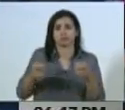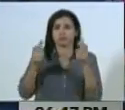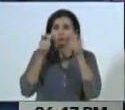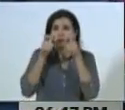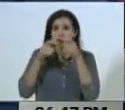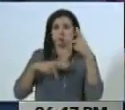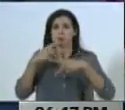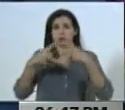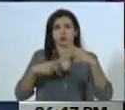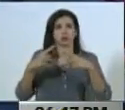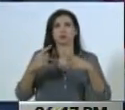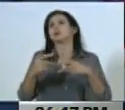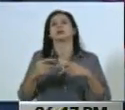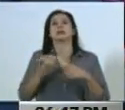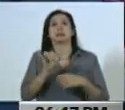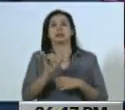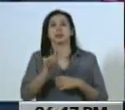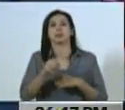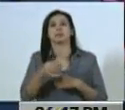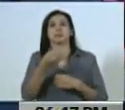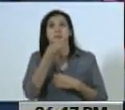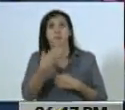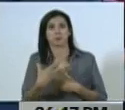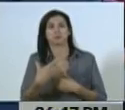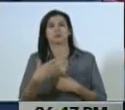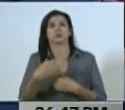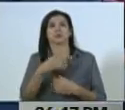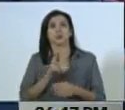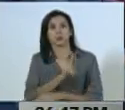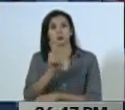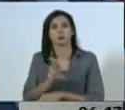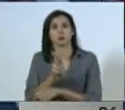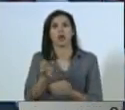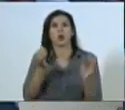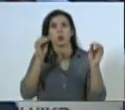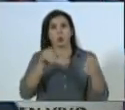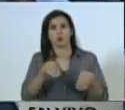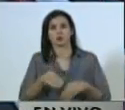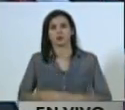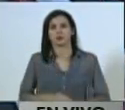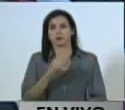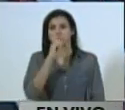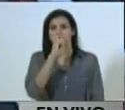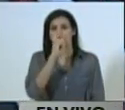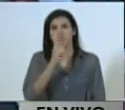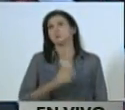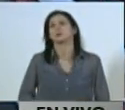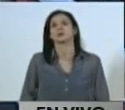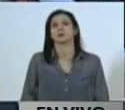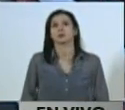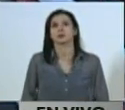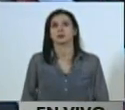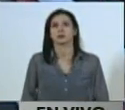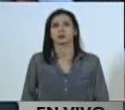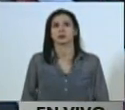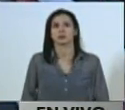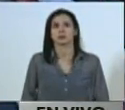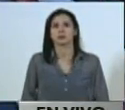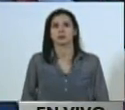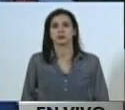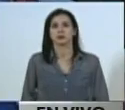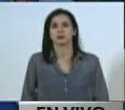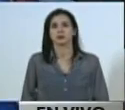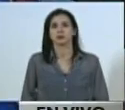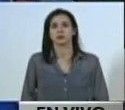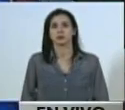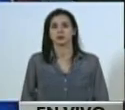la producción y la efectiva aplicación del acuerdo alcanzado. Venezuela, as a key member